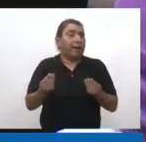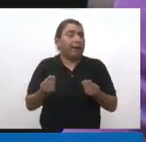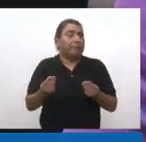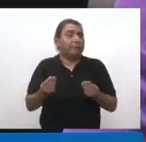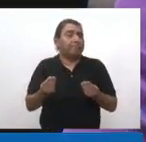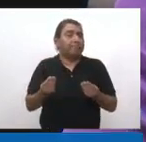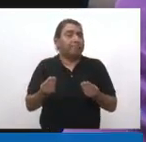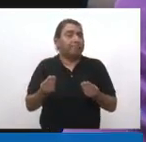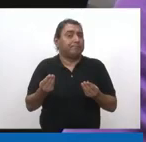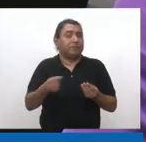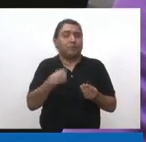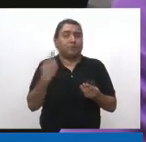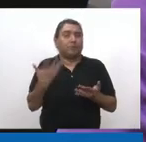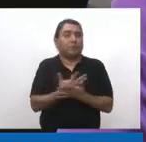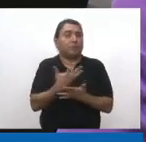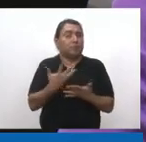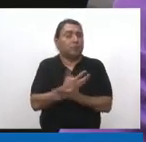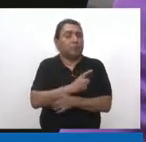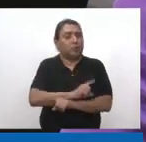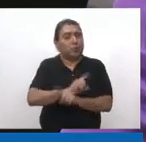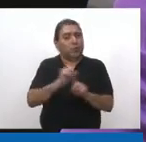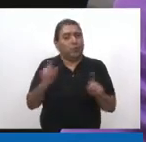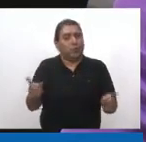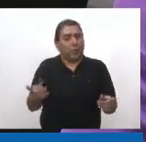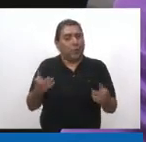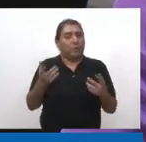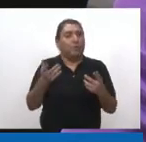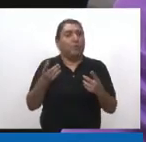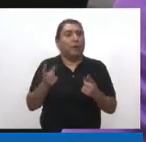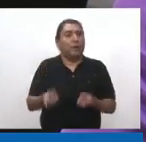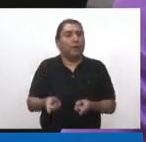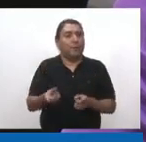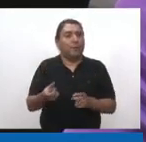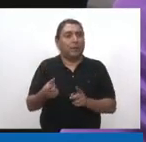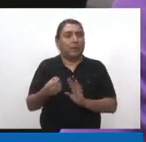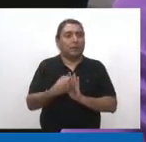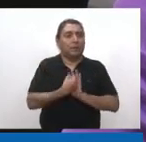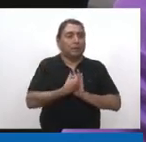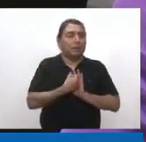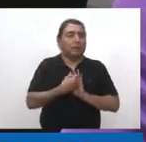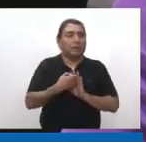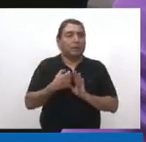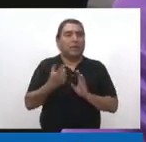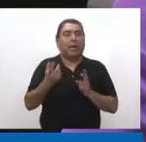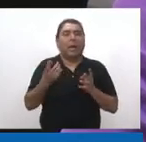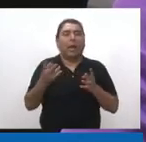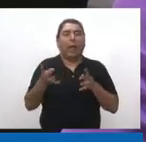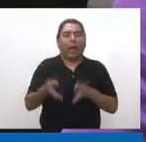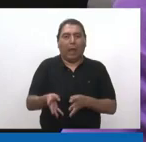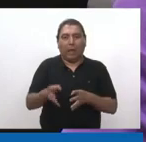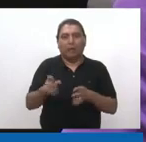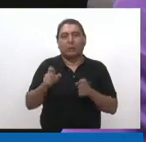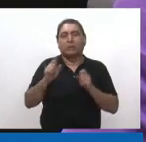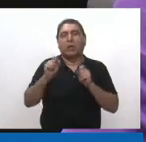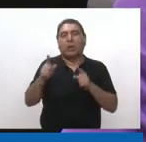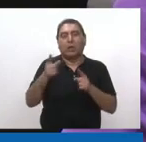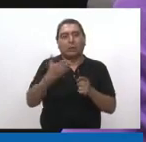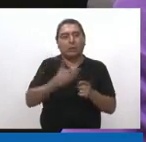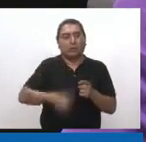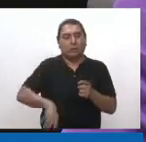que no suframos después las represalias del ejército de trolls del señor